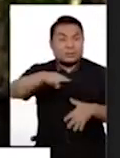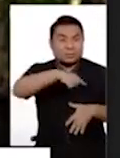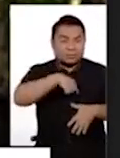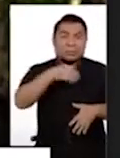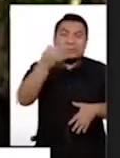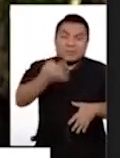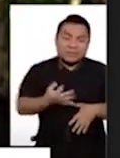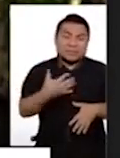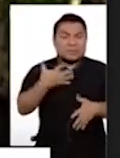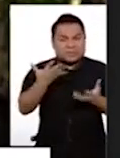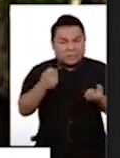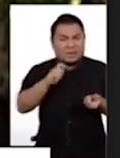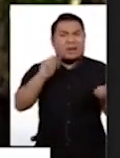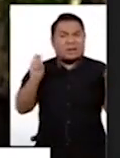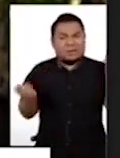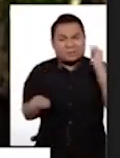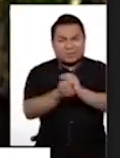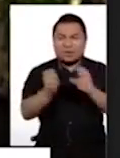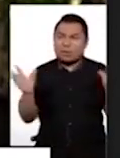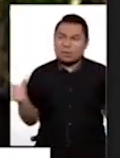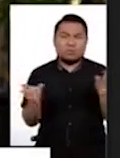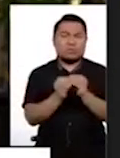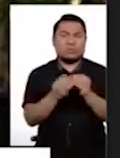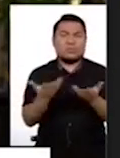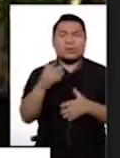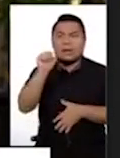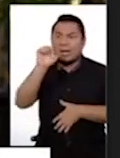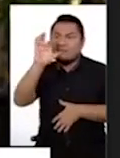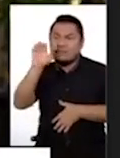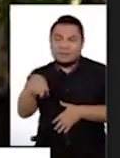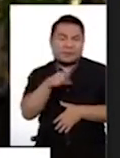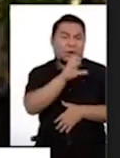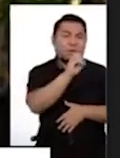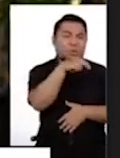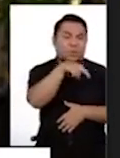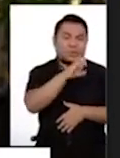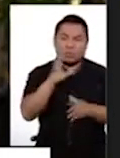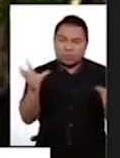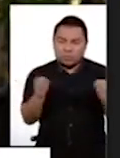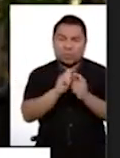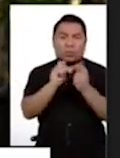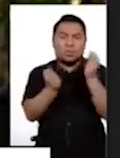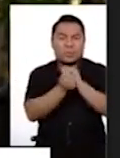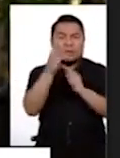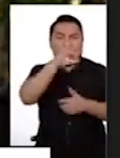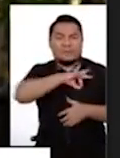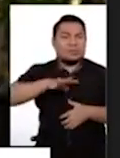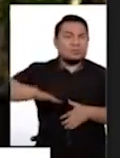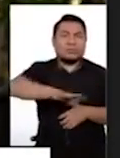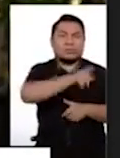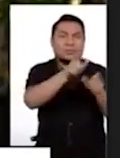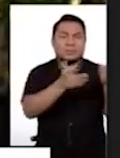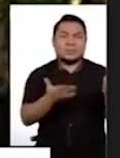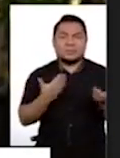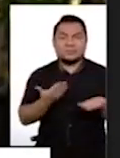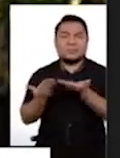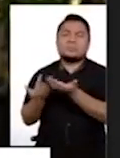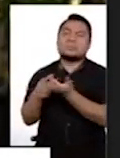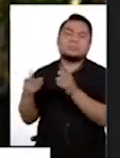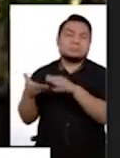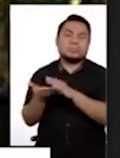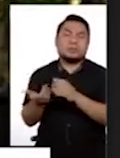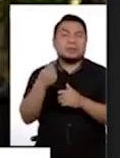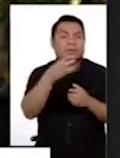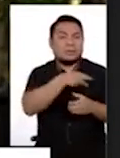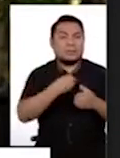hubo la intención, hace una semana atrás, de poner en la agenda el tema relacionado a los colectivos, como bien lo ha argumentado el señor ministro de